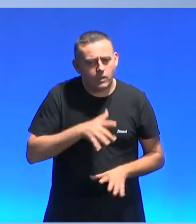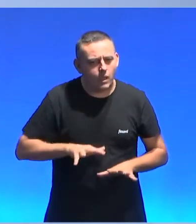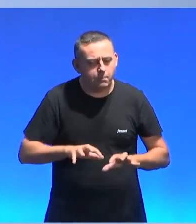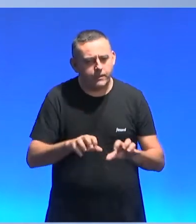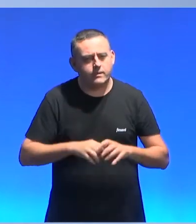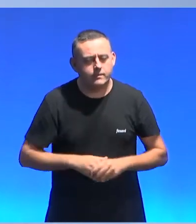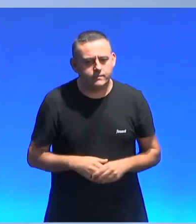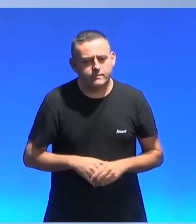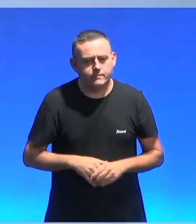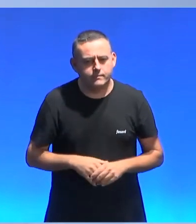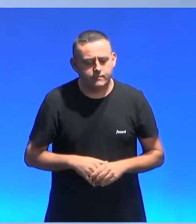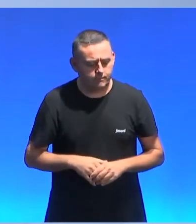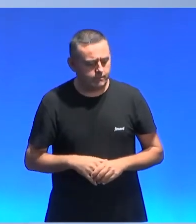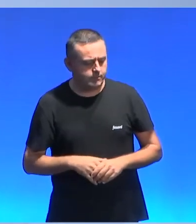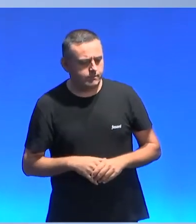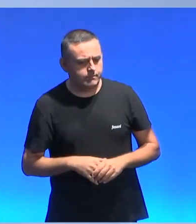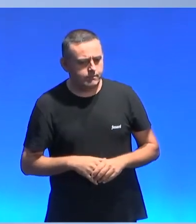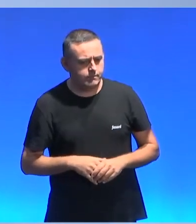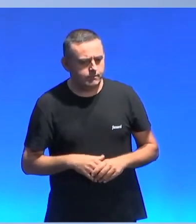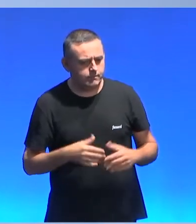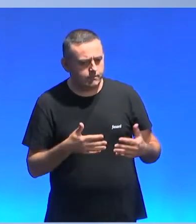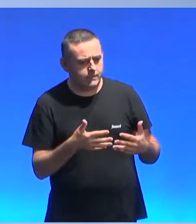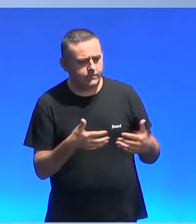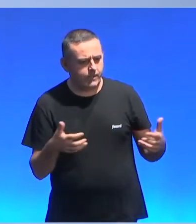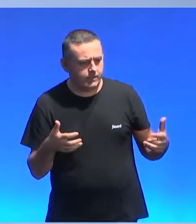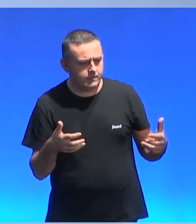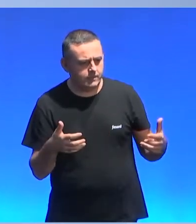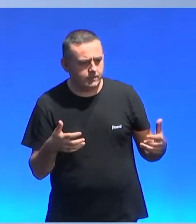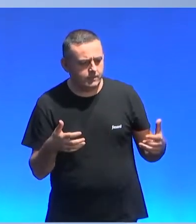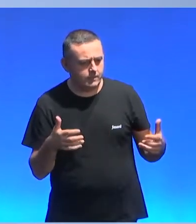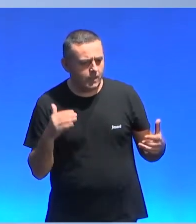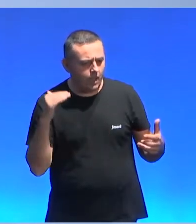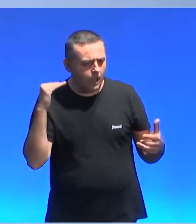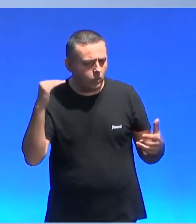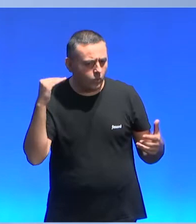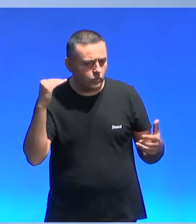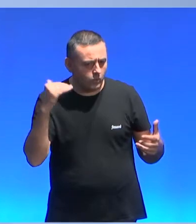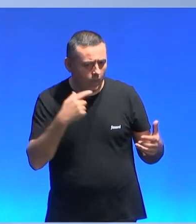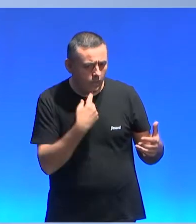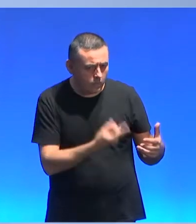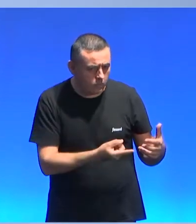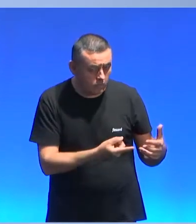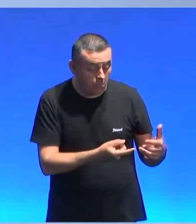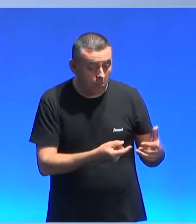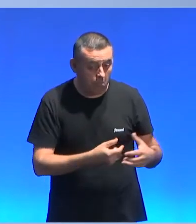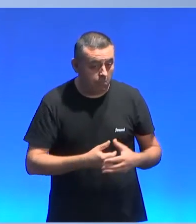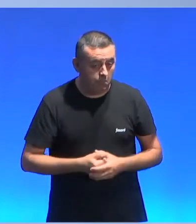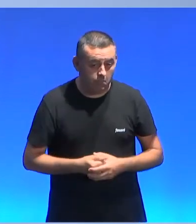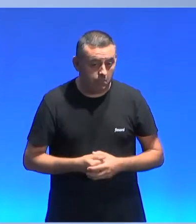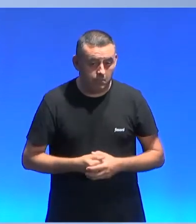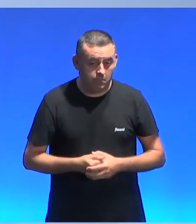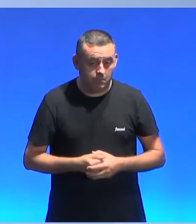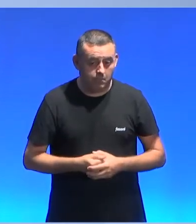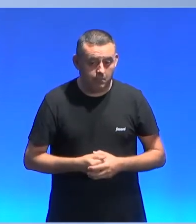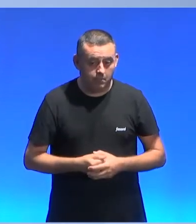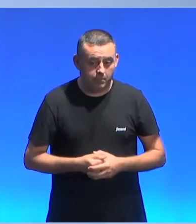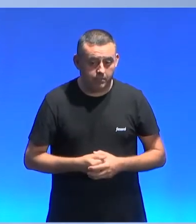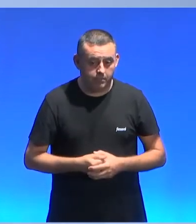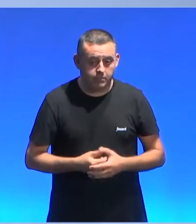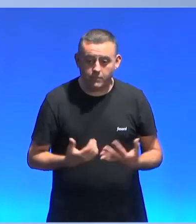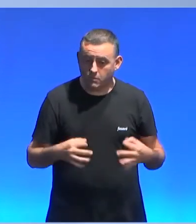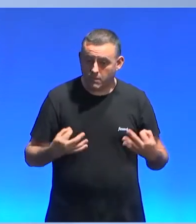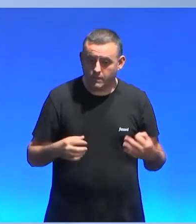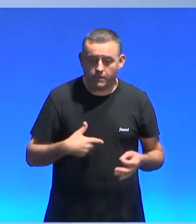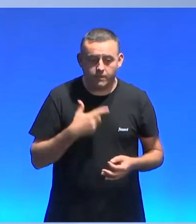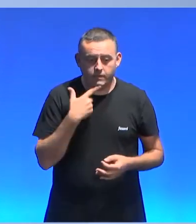De nuevo, una frase, yo no creo que hay un adulto, yo incluido, que a mi nietita le digo: dañate por favor porque